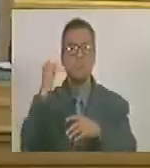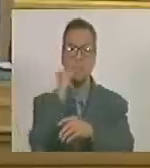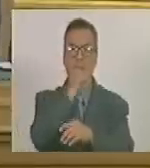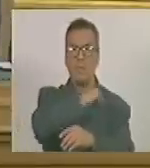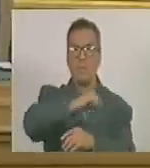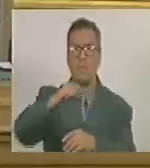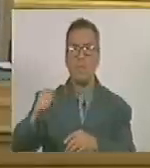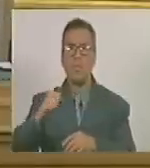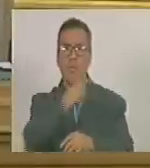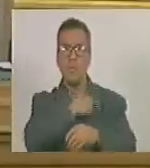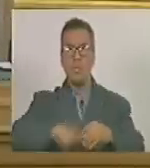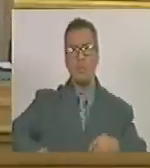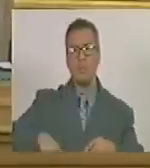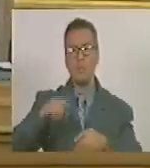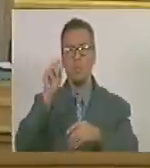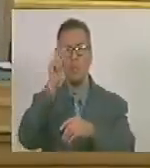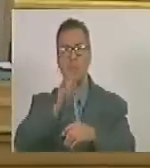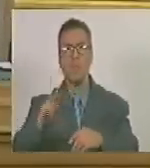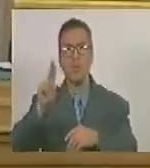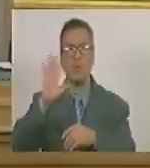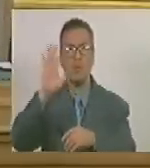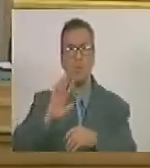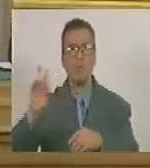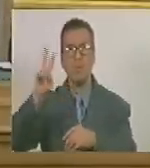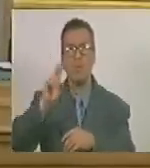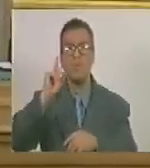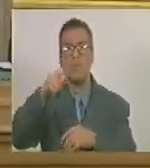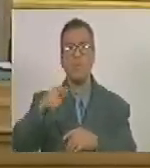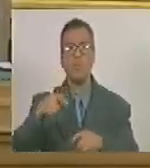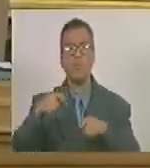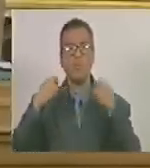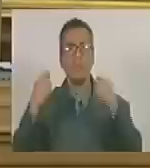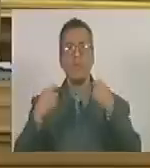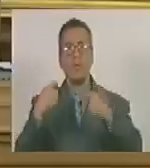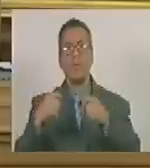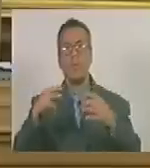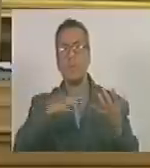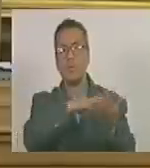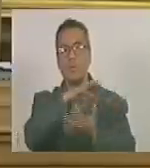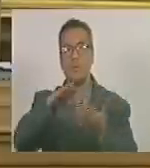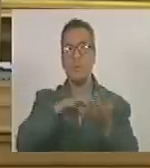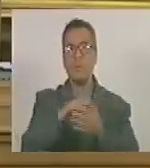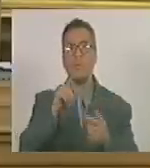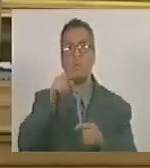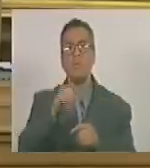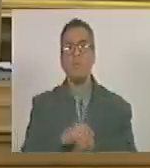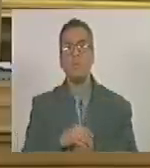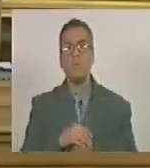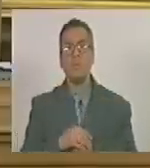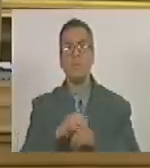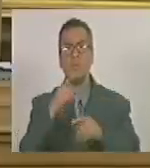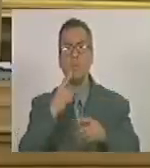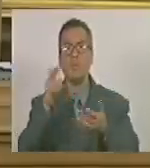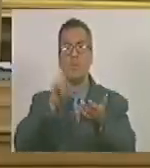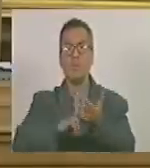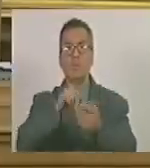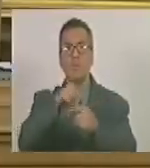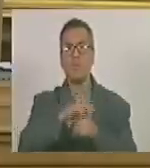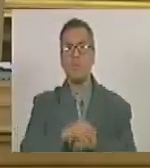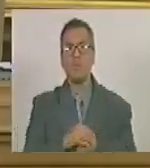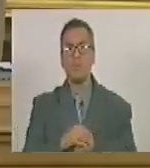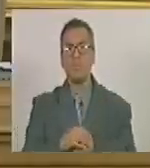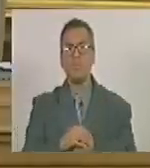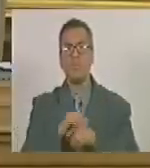asesinato del presidente de la República, que campeara la violencia y que se recrudecieran